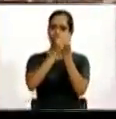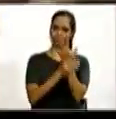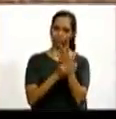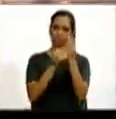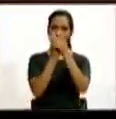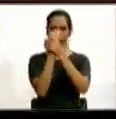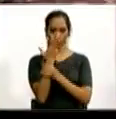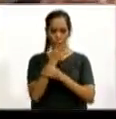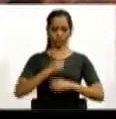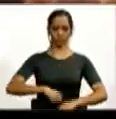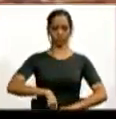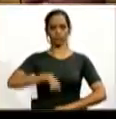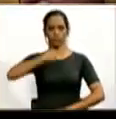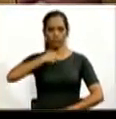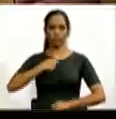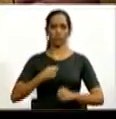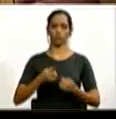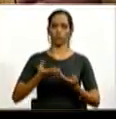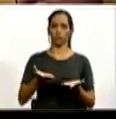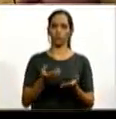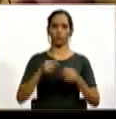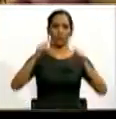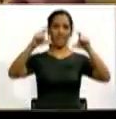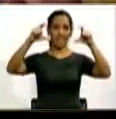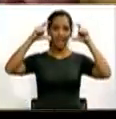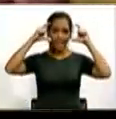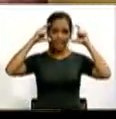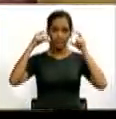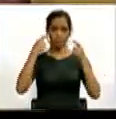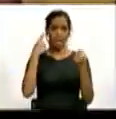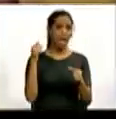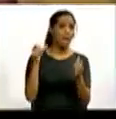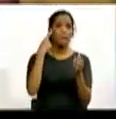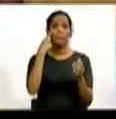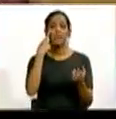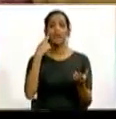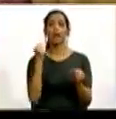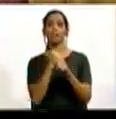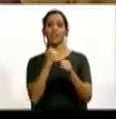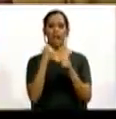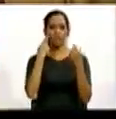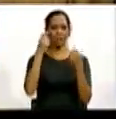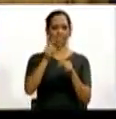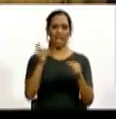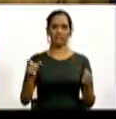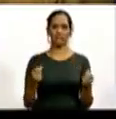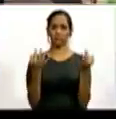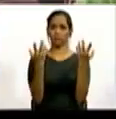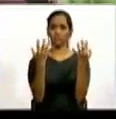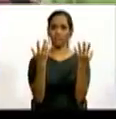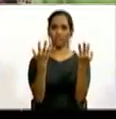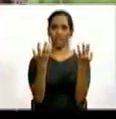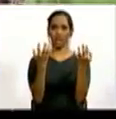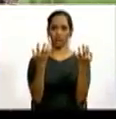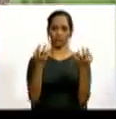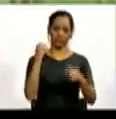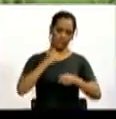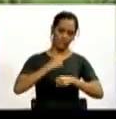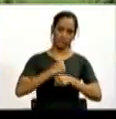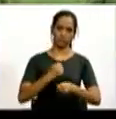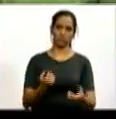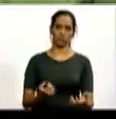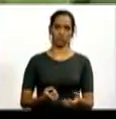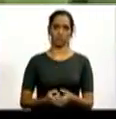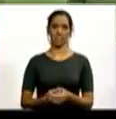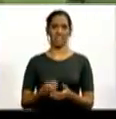y el pantalón, sus botas de seguridad, sus lentes, porque mira dónde estamos trabajando, mira dónde está trabajando esa gente. Estamos trabajando con las uñas. Entonces, debido al